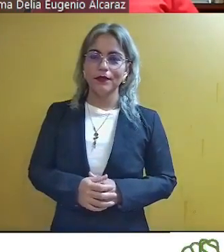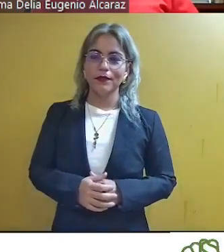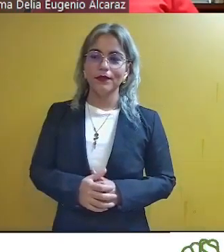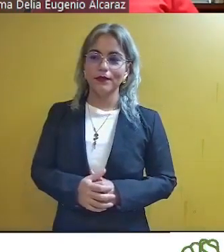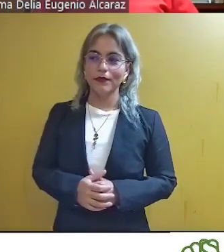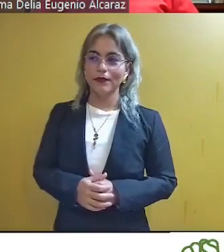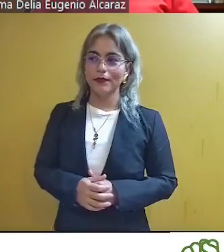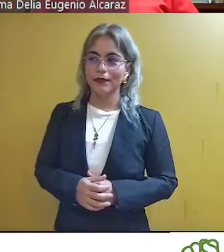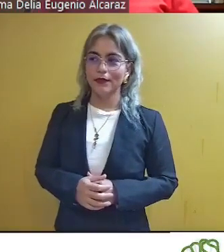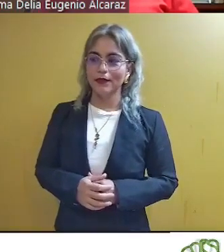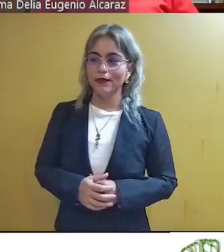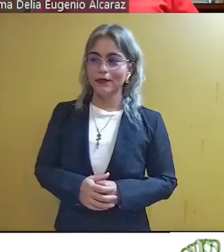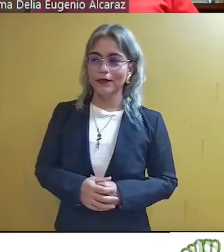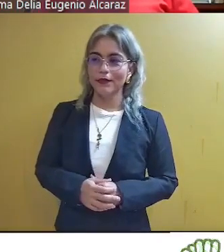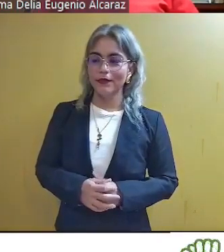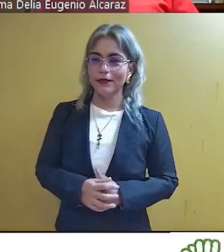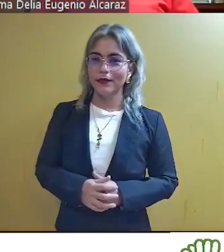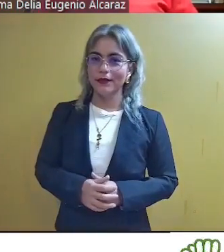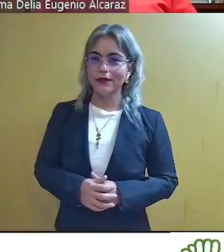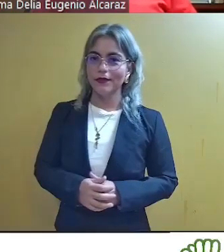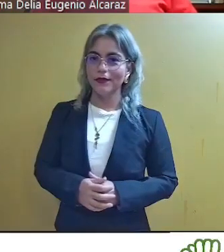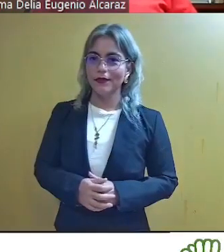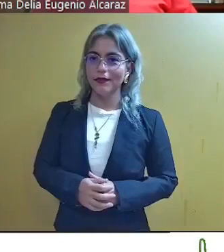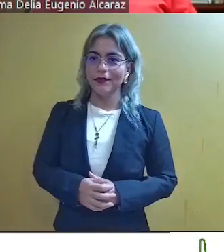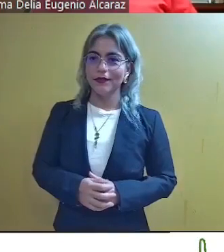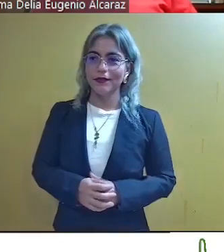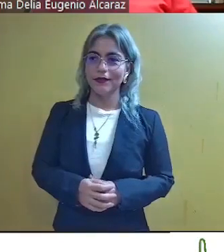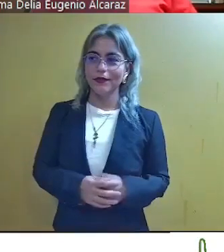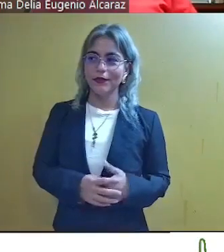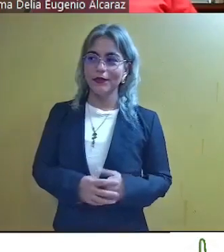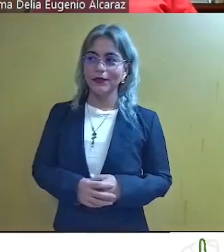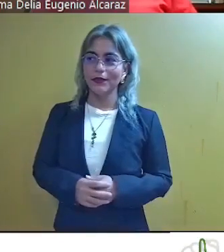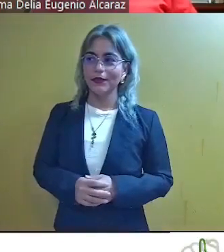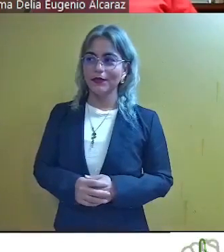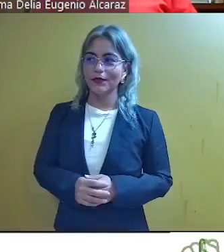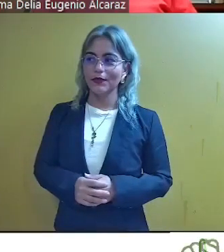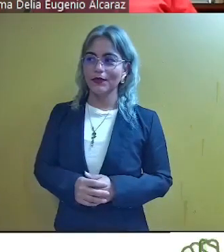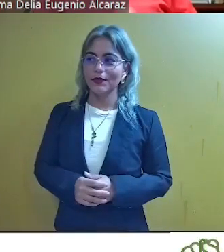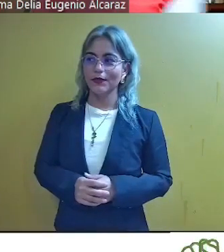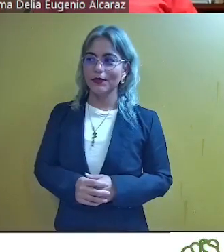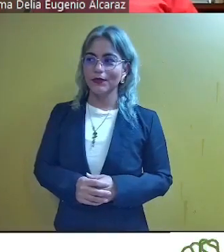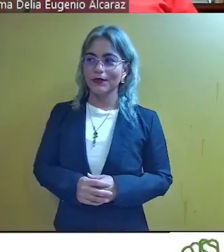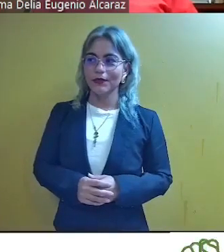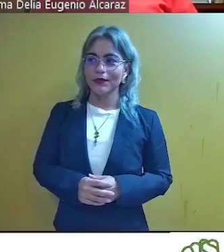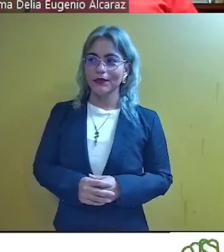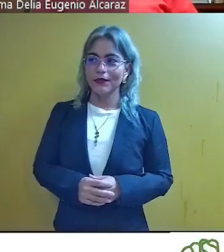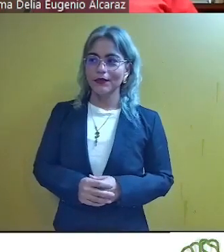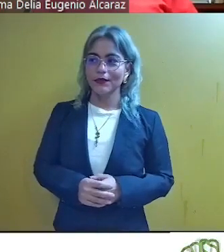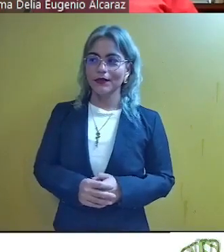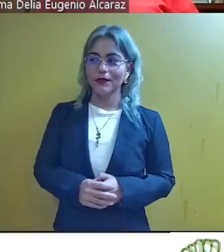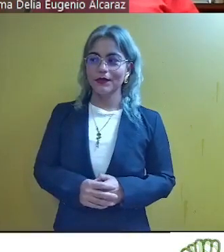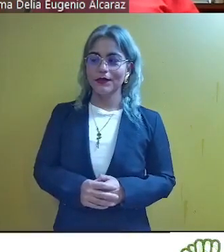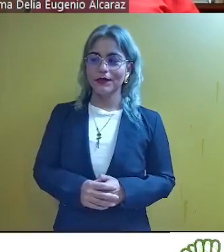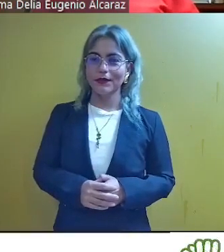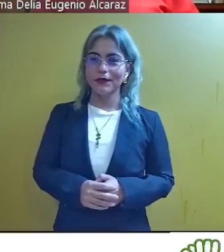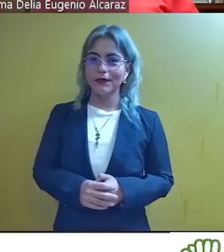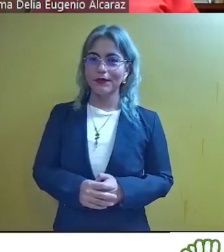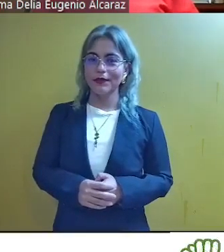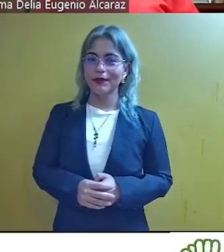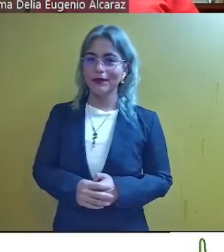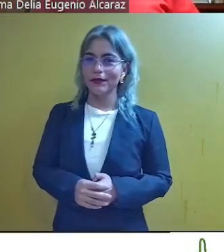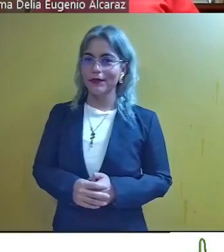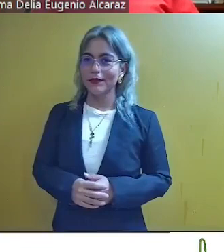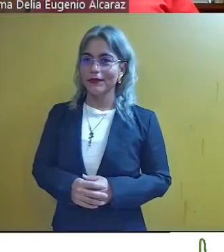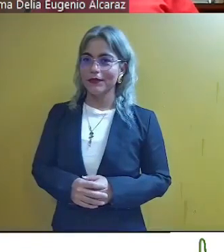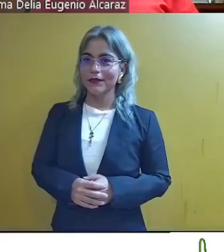proyectos que nos ocupan se realizarán con el apoyo del